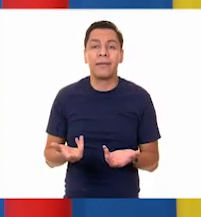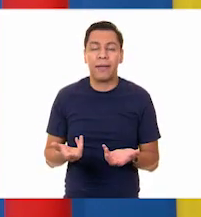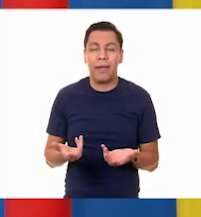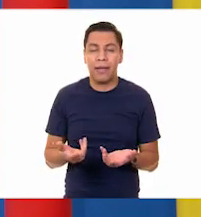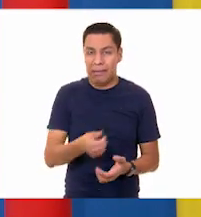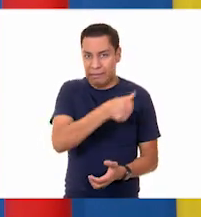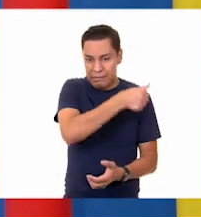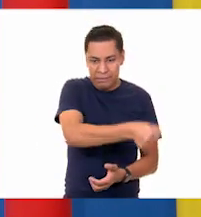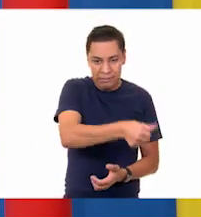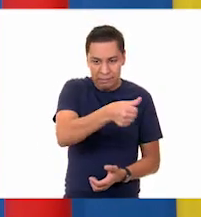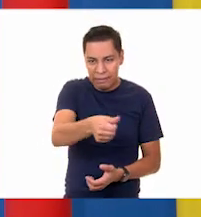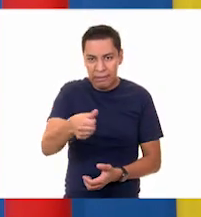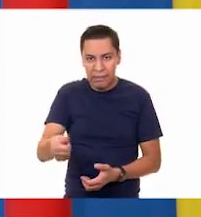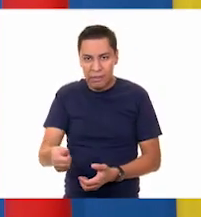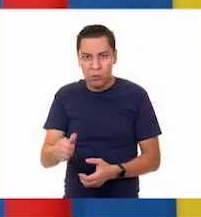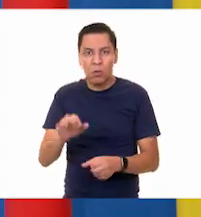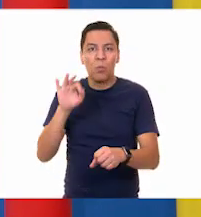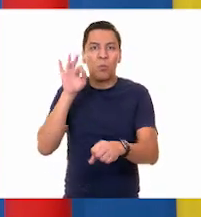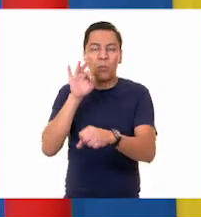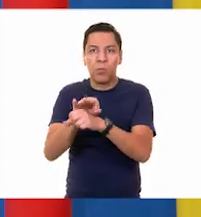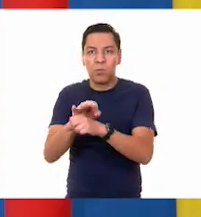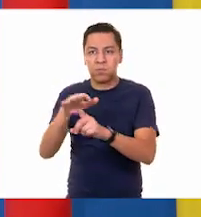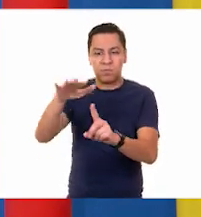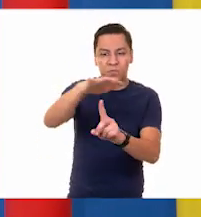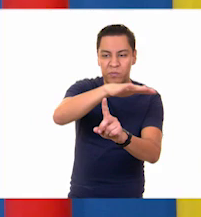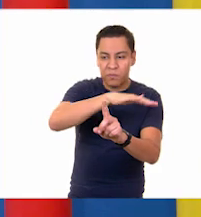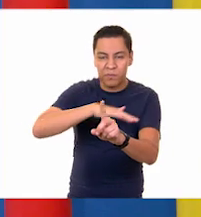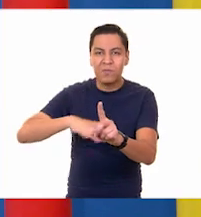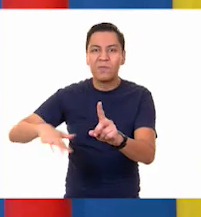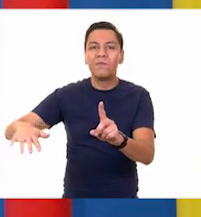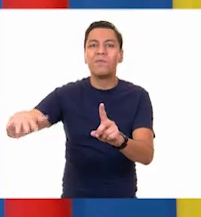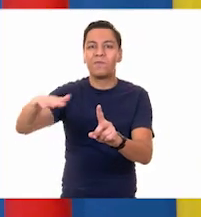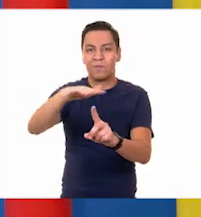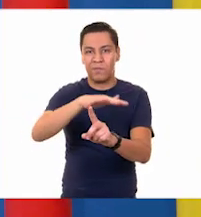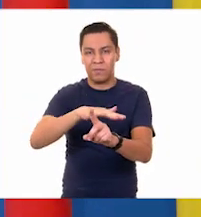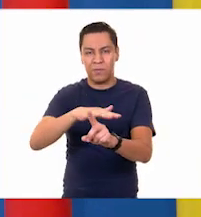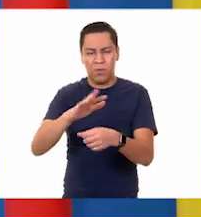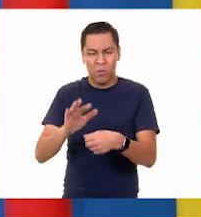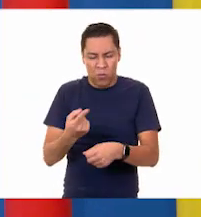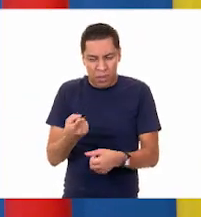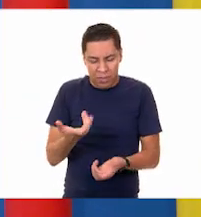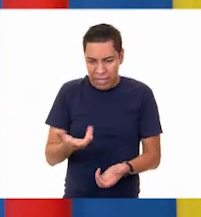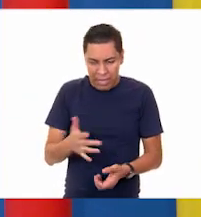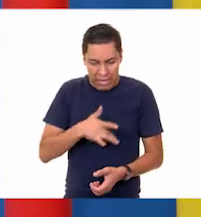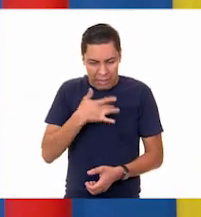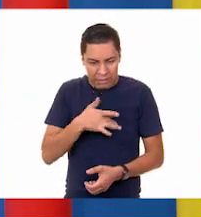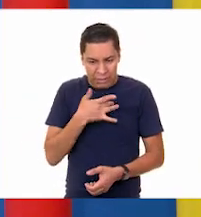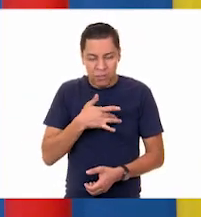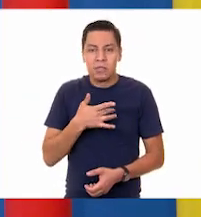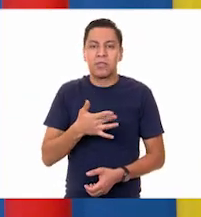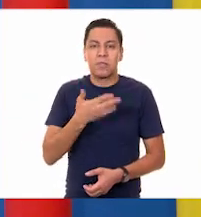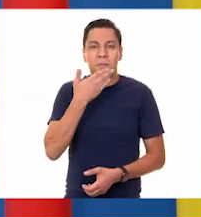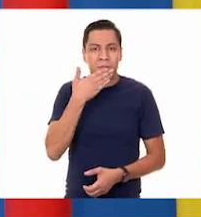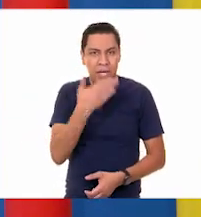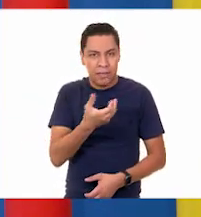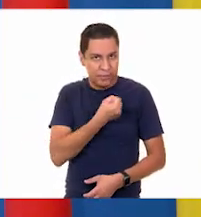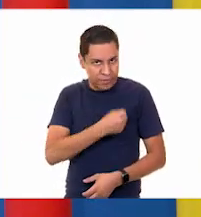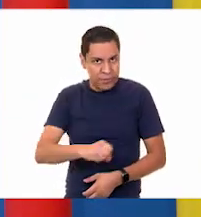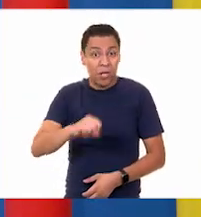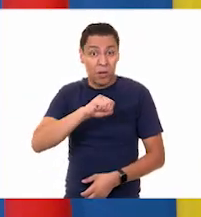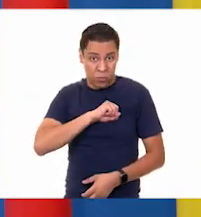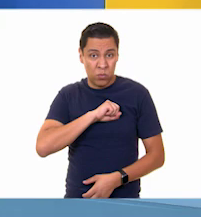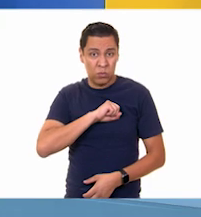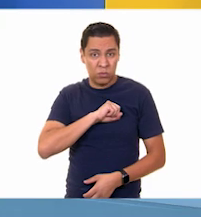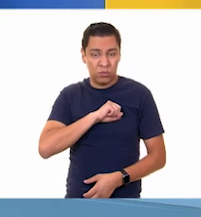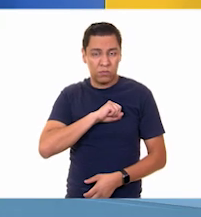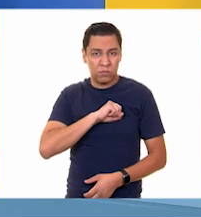no solo a la protección del ambiente, sino que también se relacionan con el bienestar social y la atención a los problemas que enfrenta el